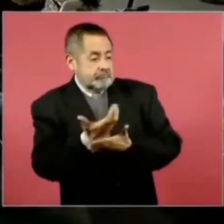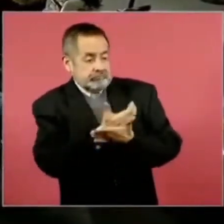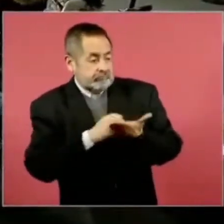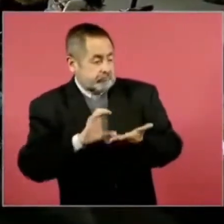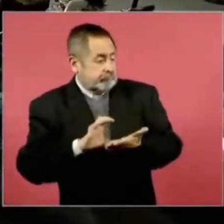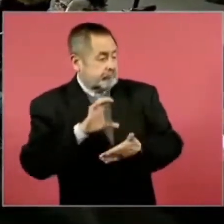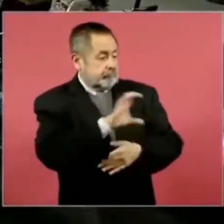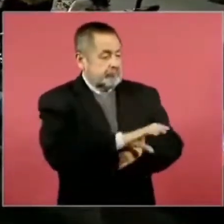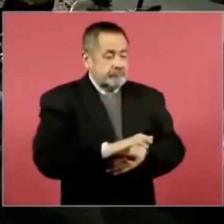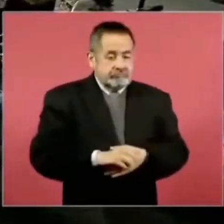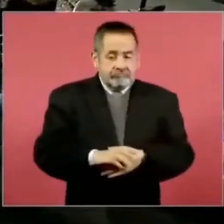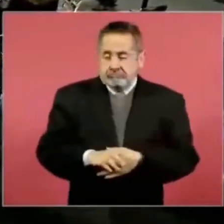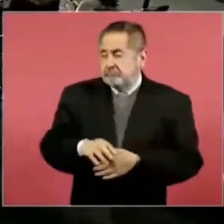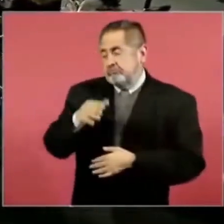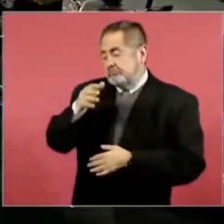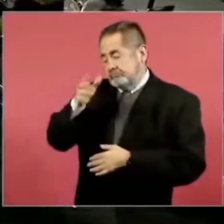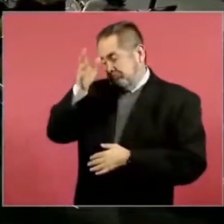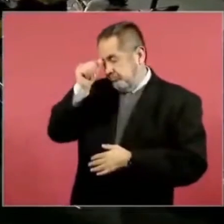salario